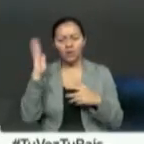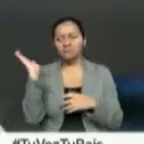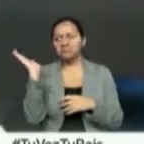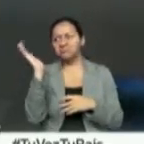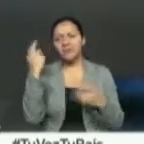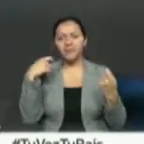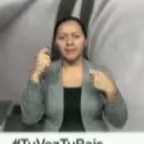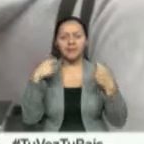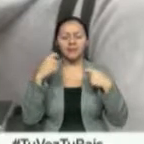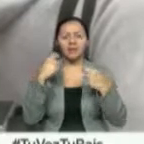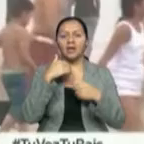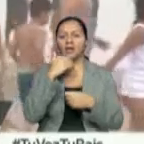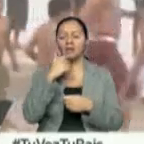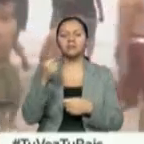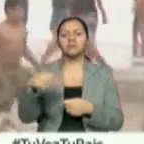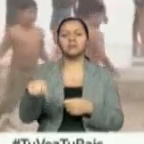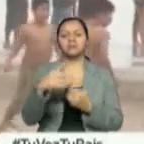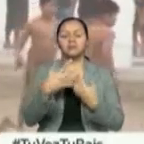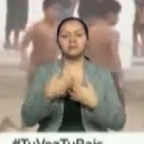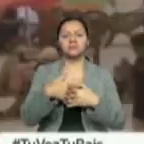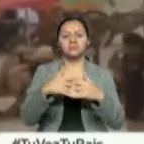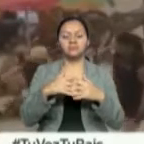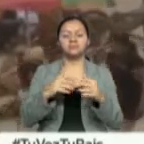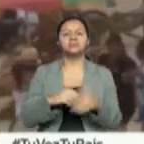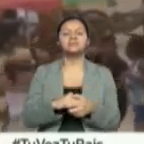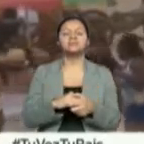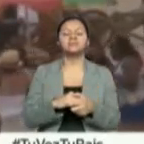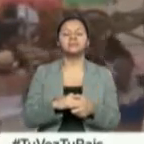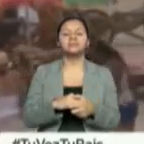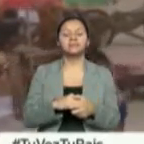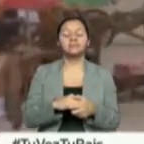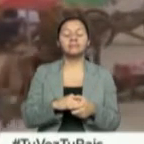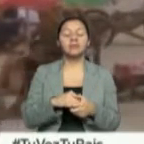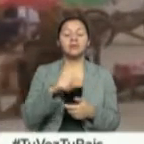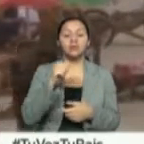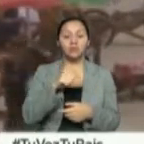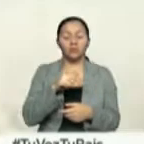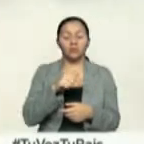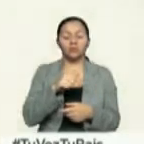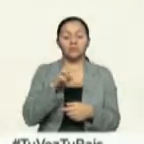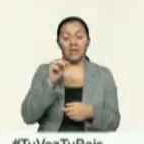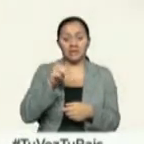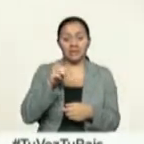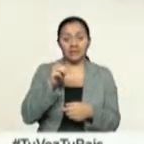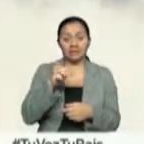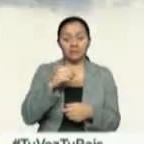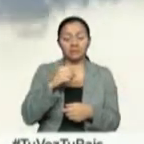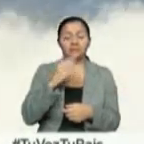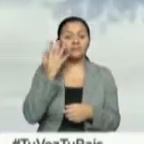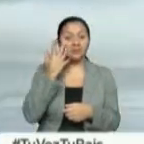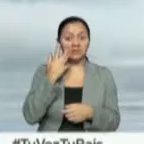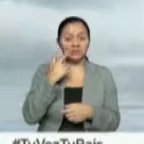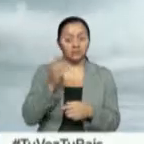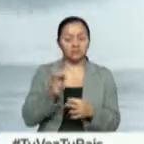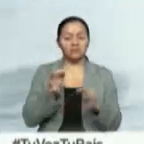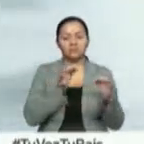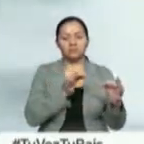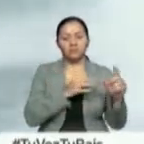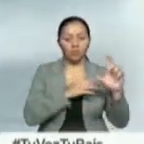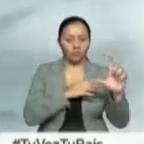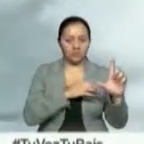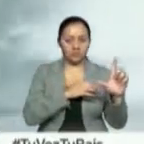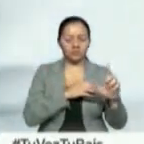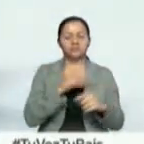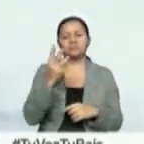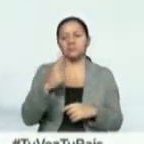sacan un puestito el proyecto señala que los feriados que caigan martes serán trasladados al lunes anteriores si es miércoles y jueves